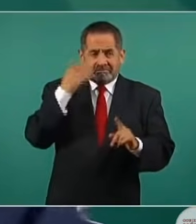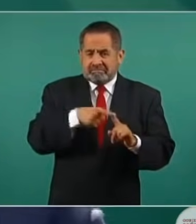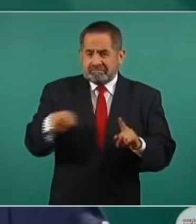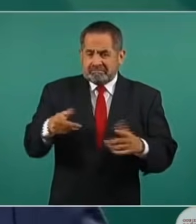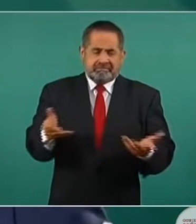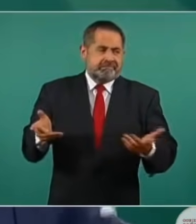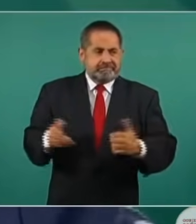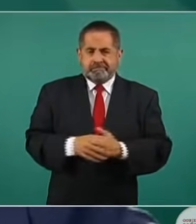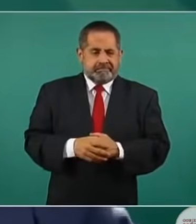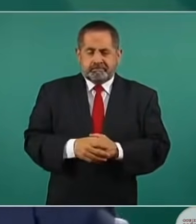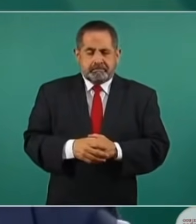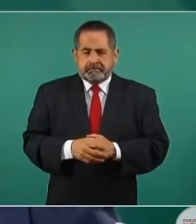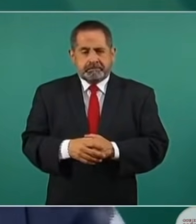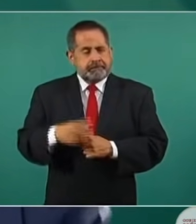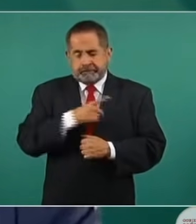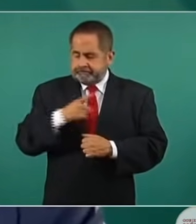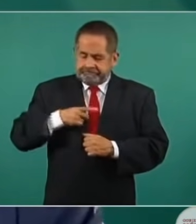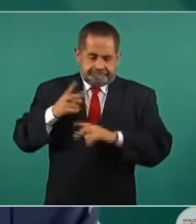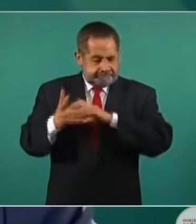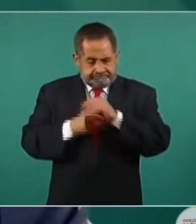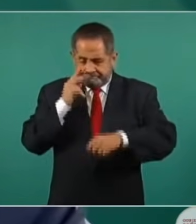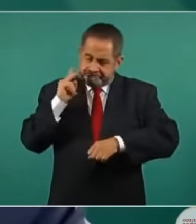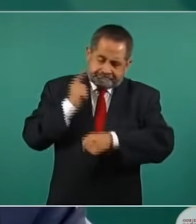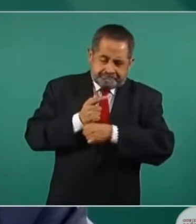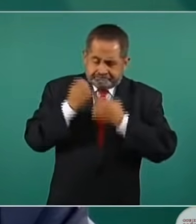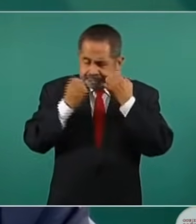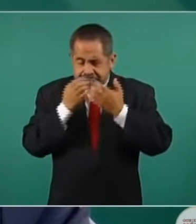¿Cómo no se va a revisar?